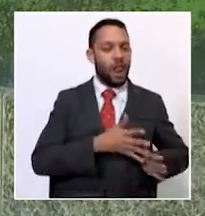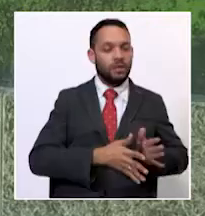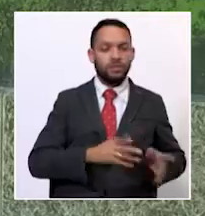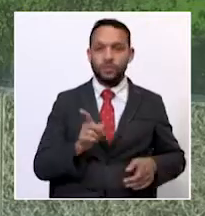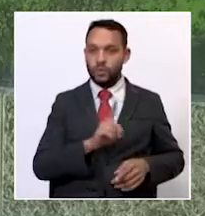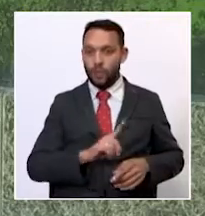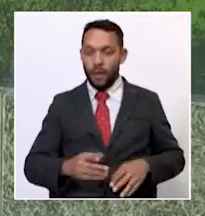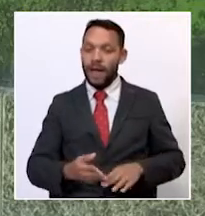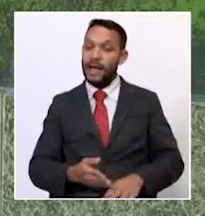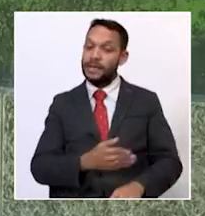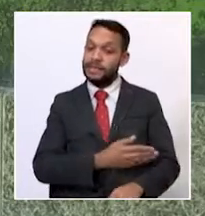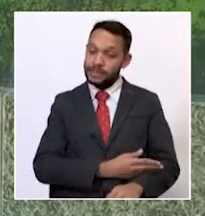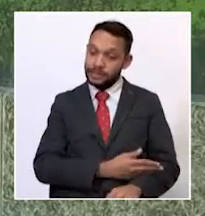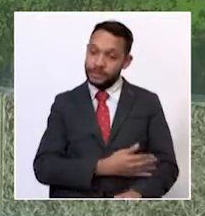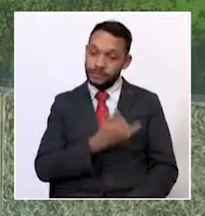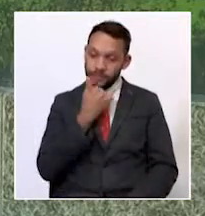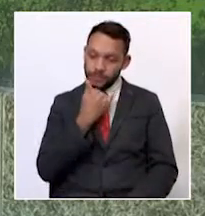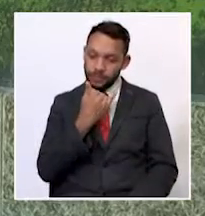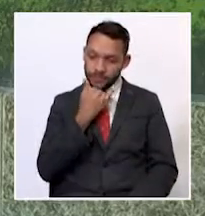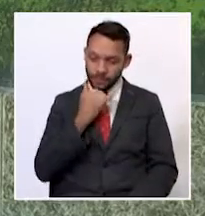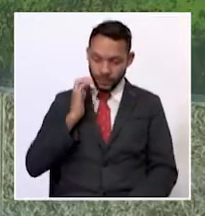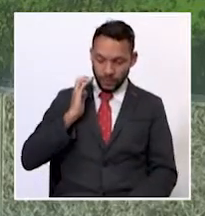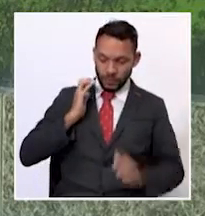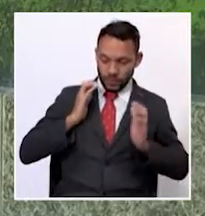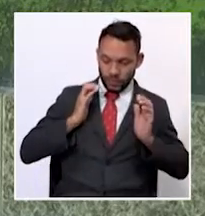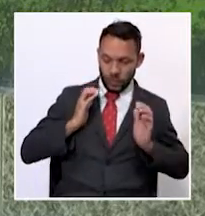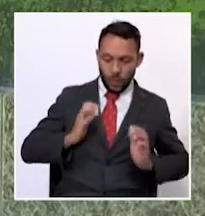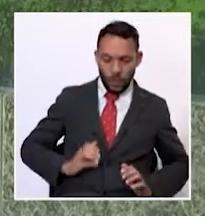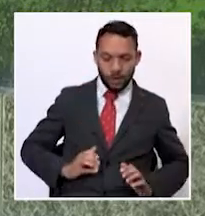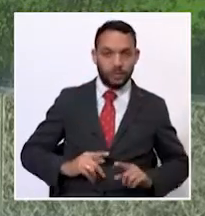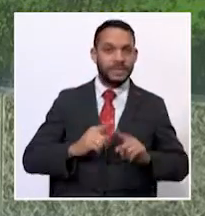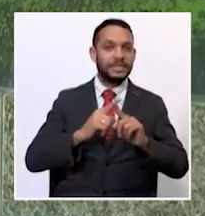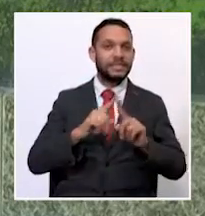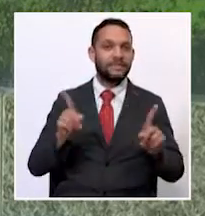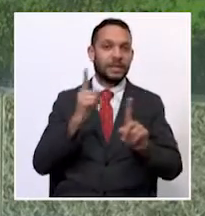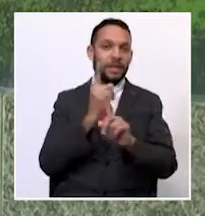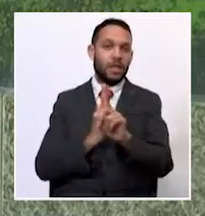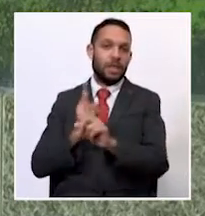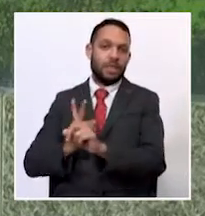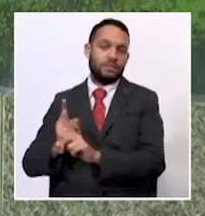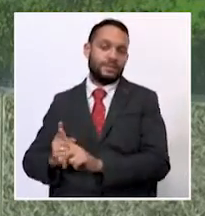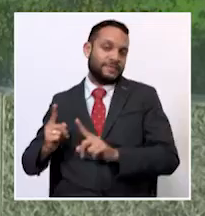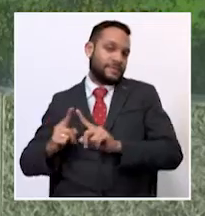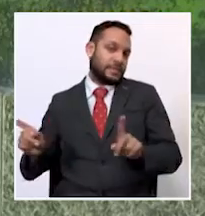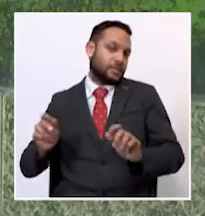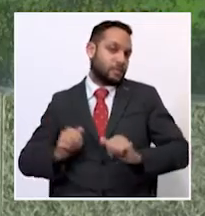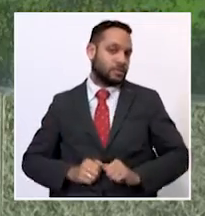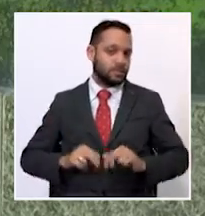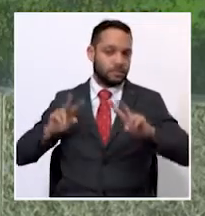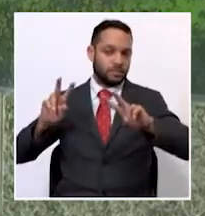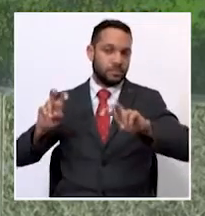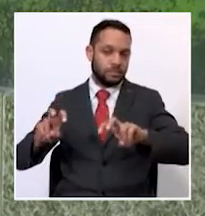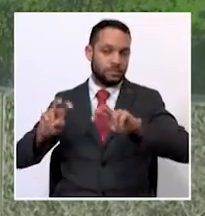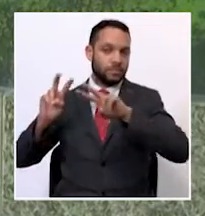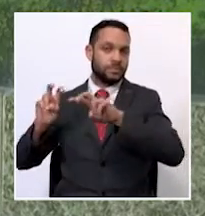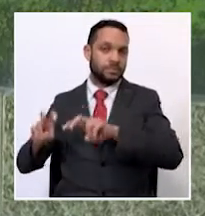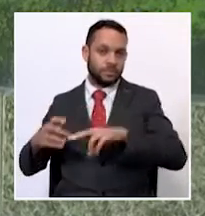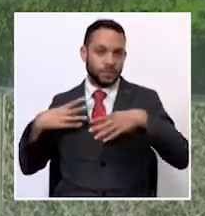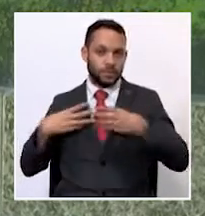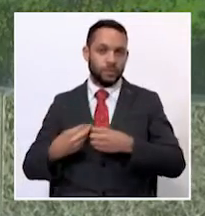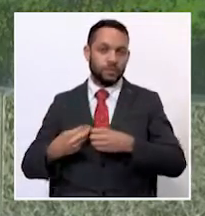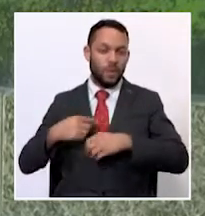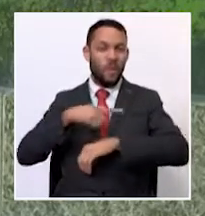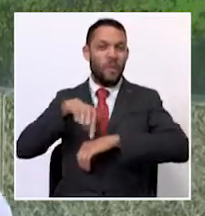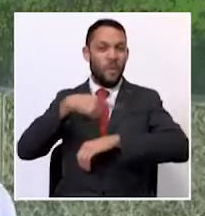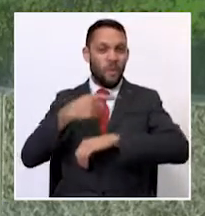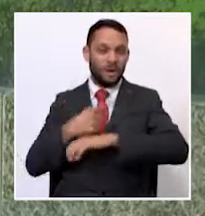no. Eso es lo bonito de todo este proceso que estamos tratando de llevar en nuestros parques de la salud. En el Día para tu Salud, en la limpieza de